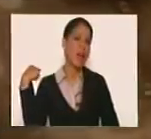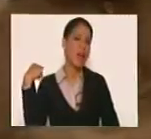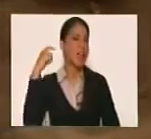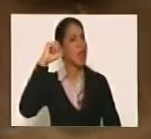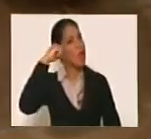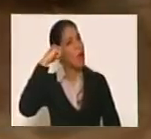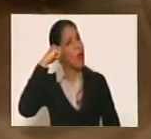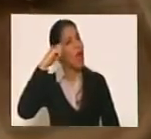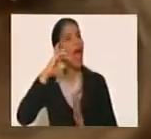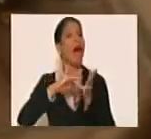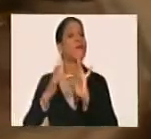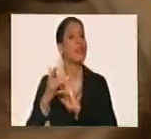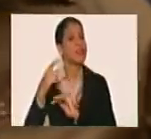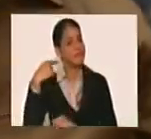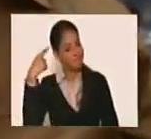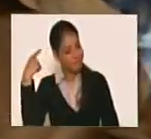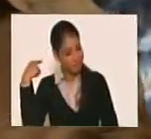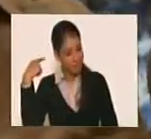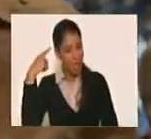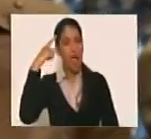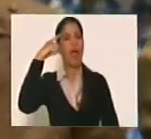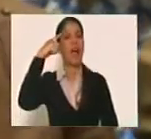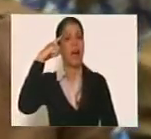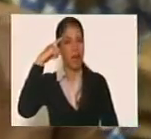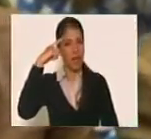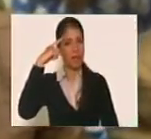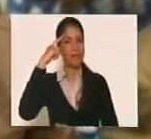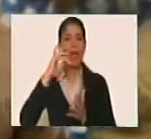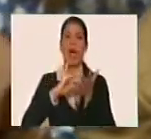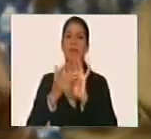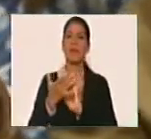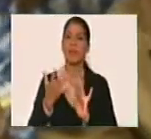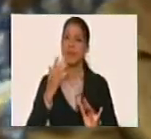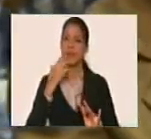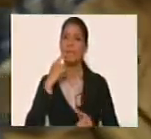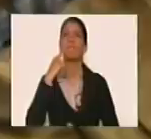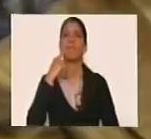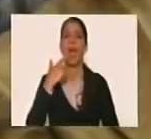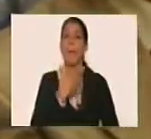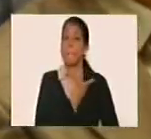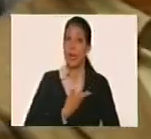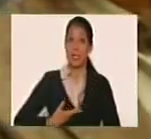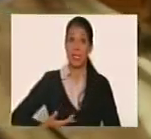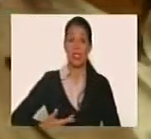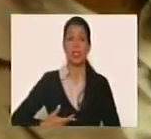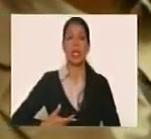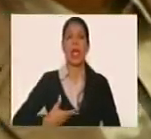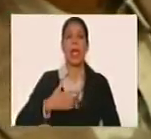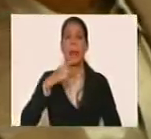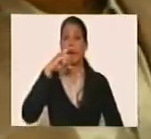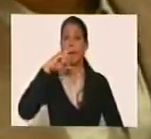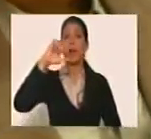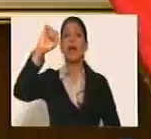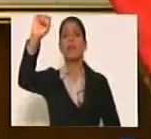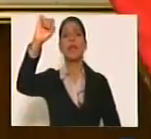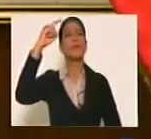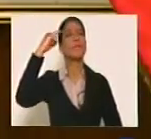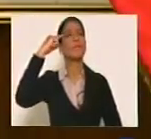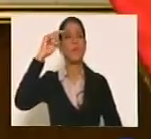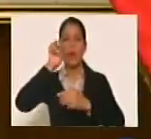abril. Hay que ubicarse en esa visión de nuestro presidente Nicolás Maduro.